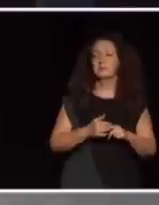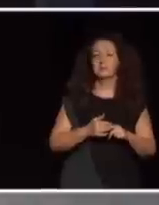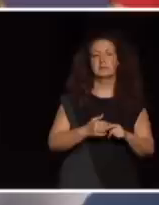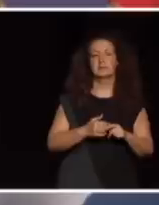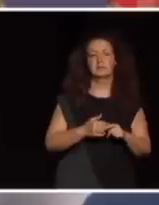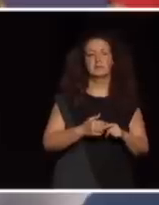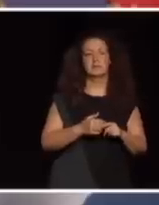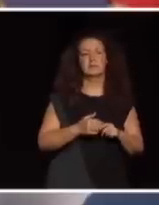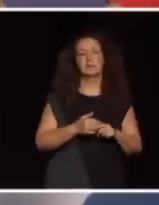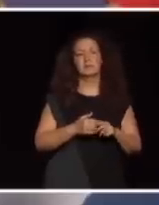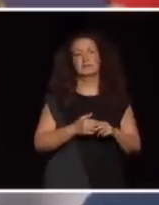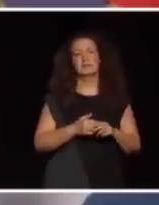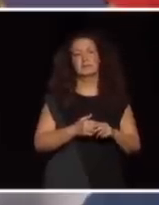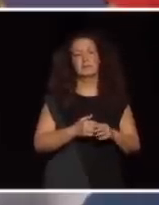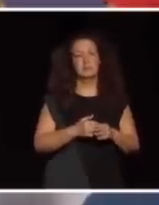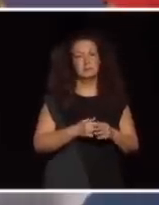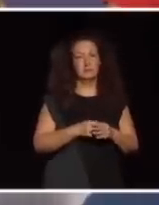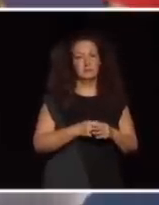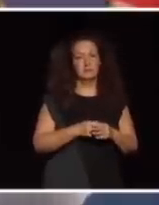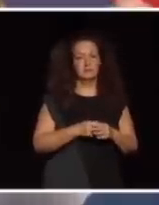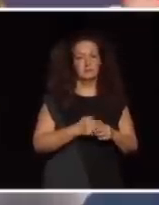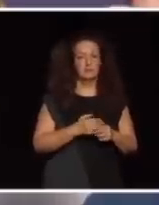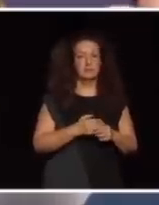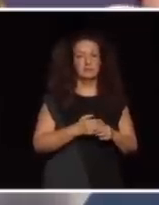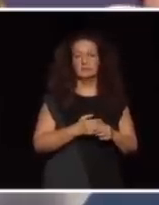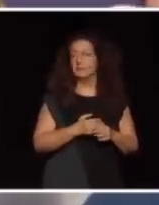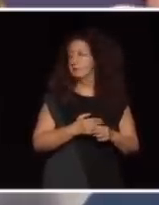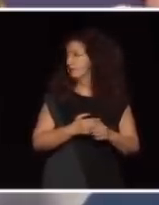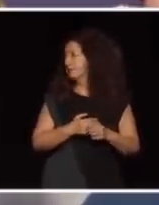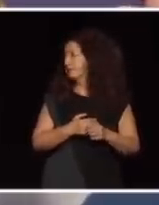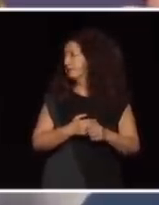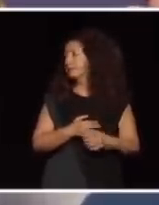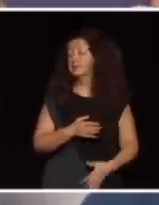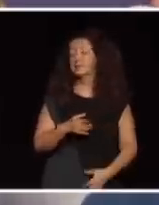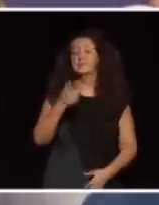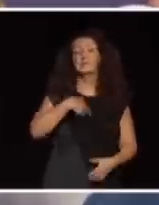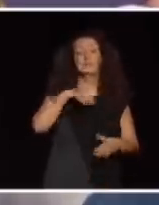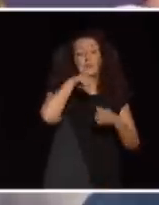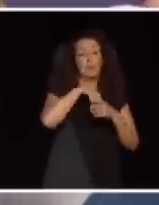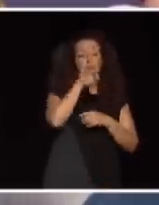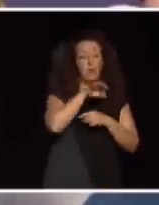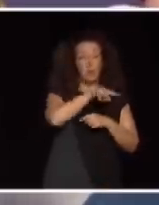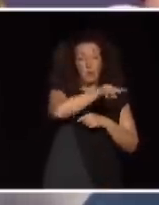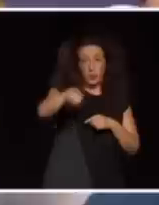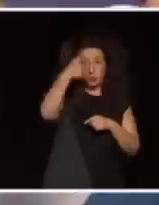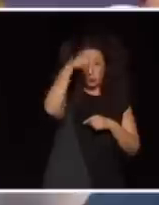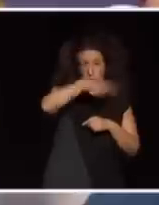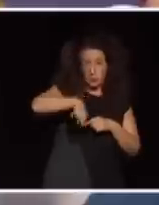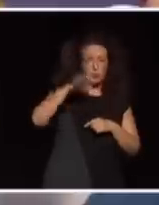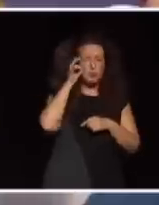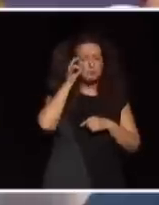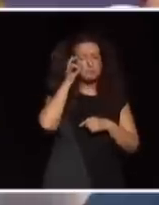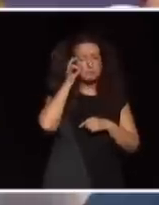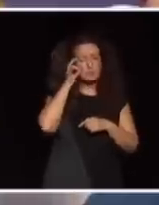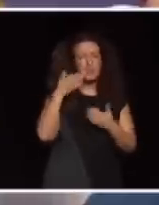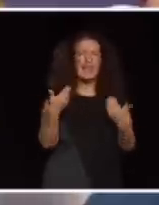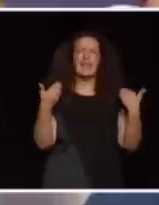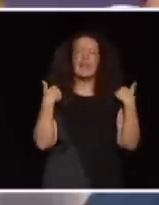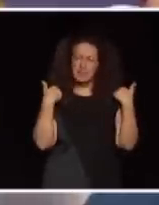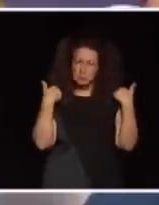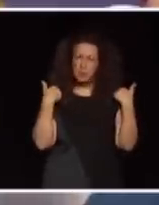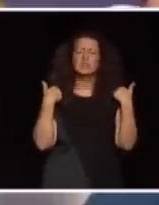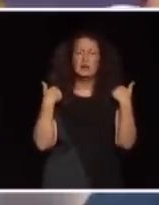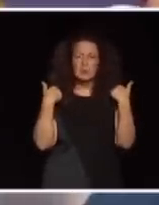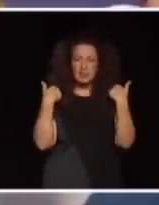A partir de este momento, la gente de Podemos, vosotros y vosotras, tenemos una responsabilidad